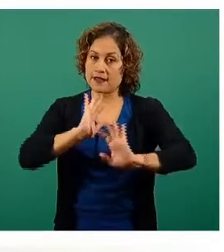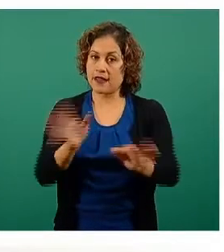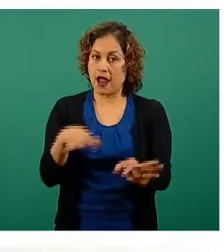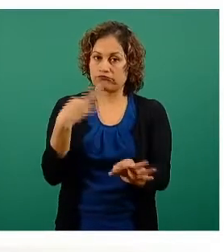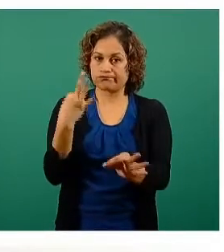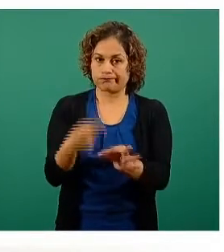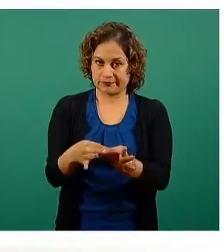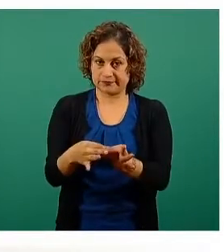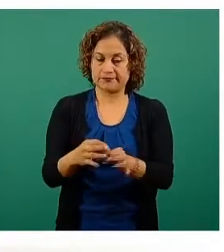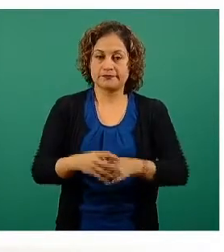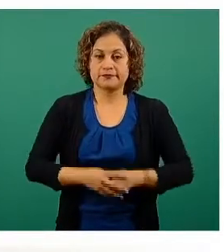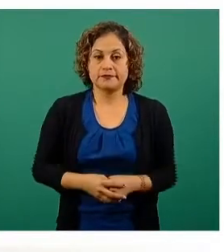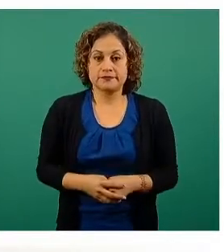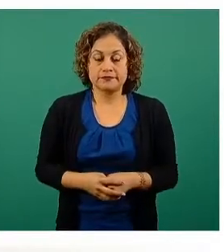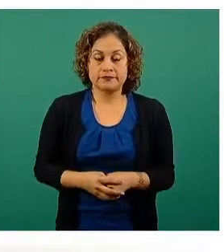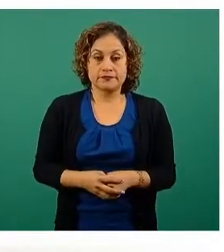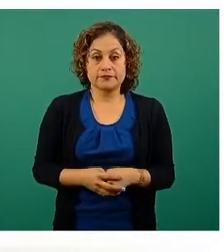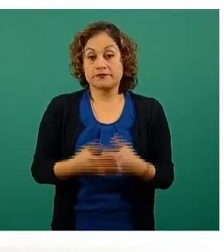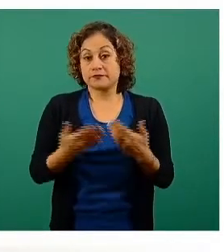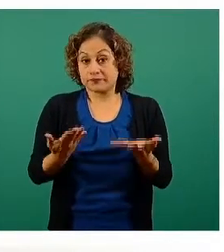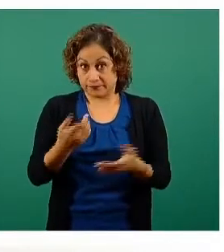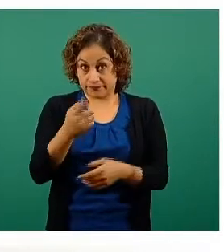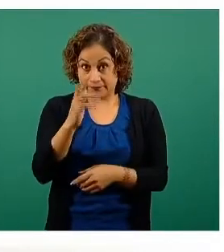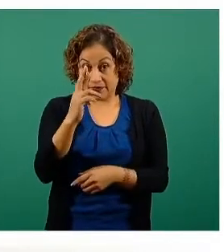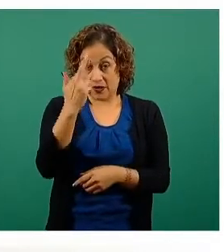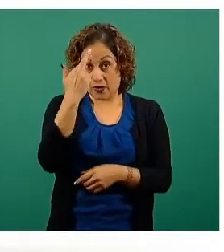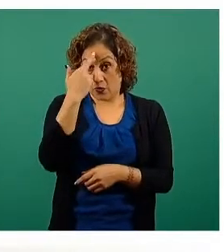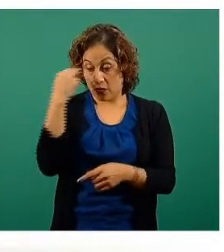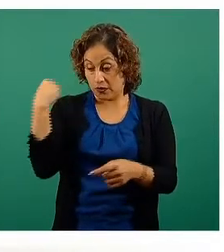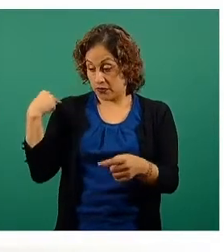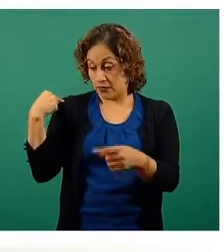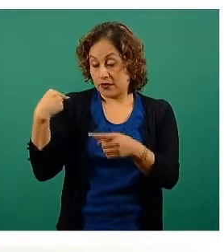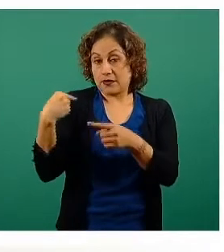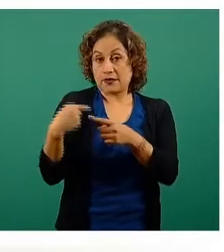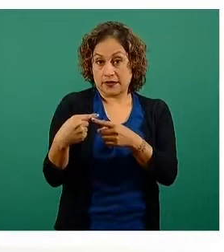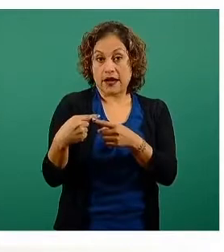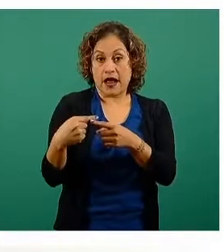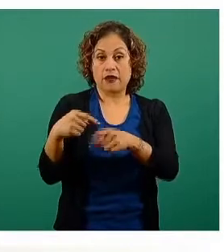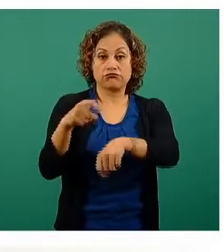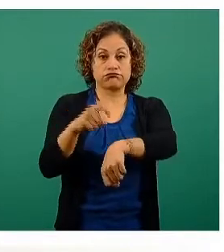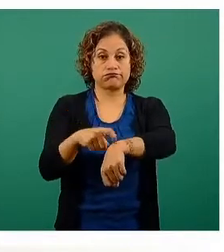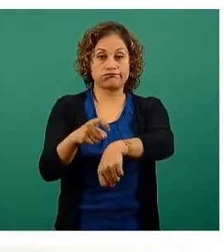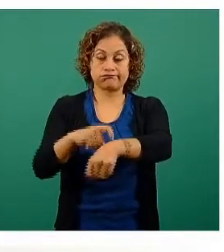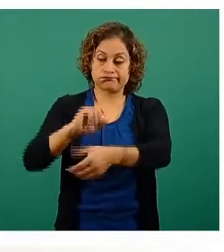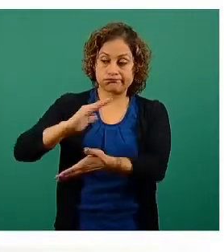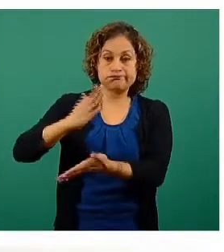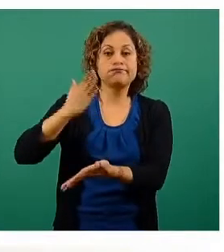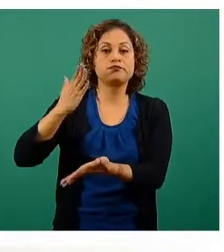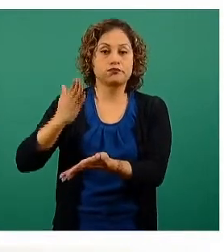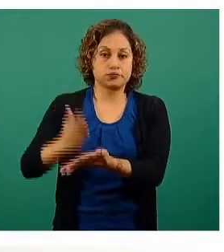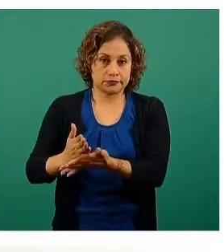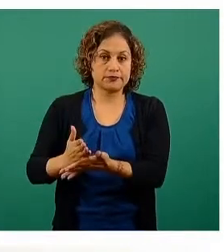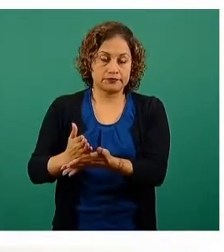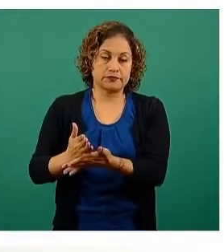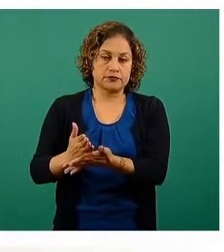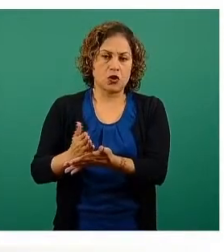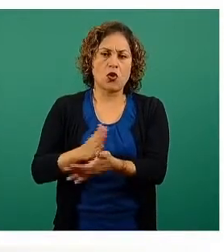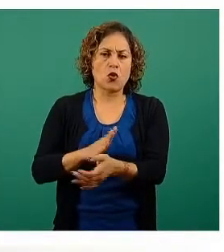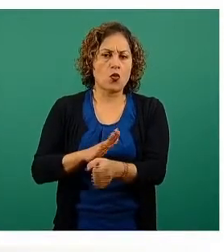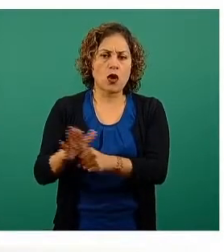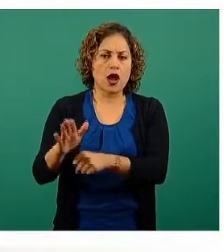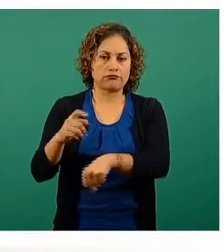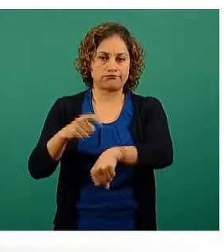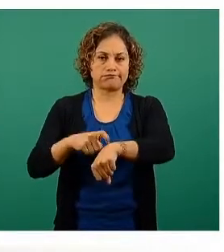reportadas. Recordemos pues que este corte se hace a determinado horario y es muy probable, como se hace a las 5 de la